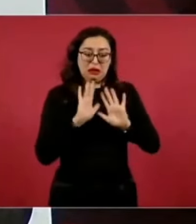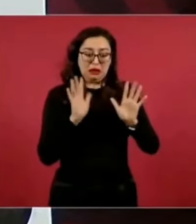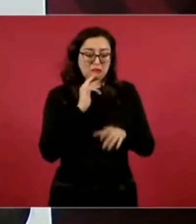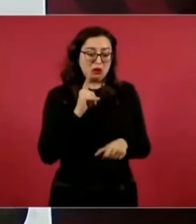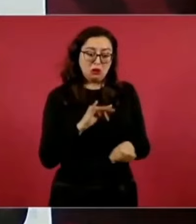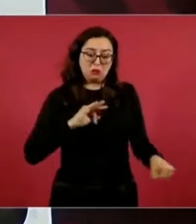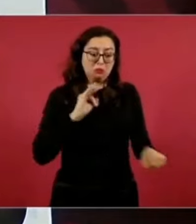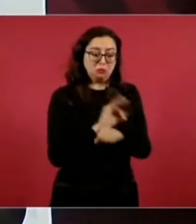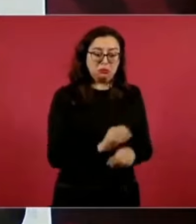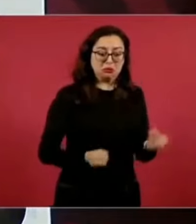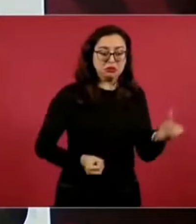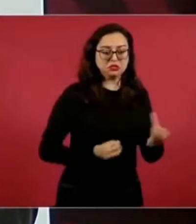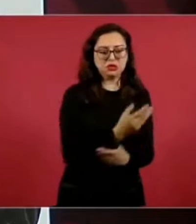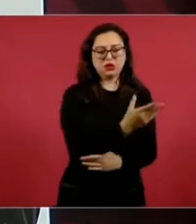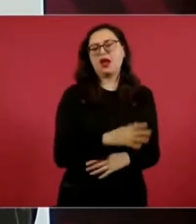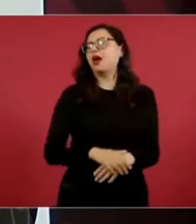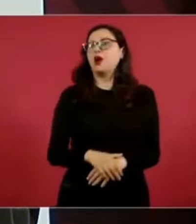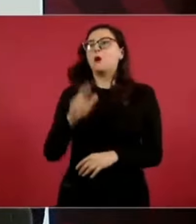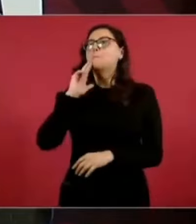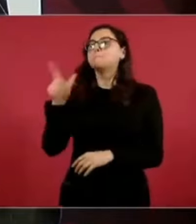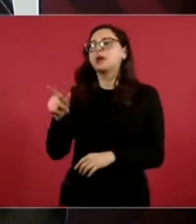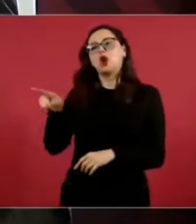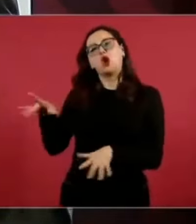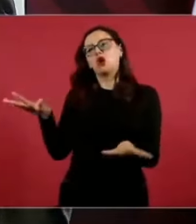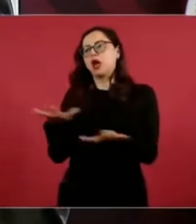cambio que pida